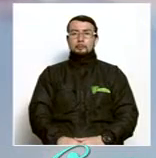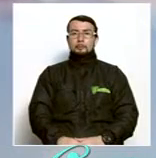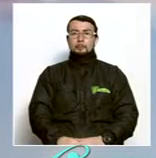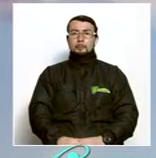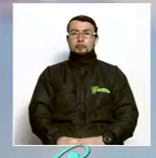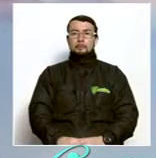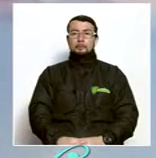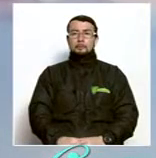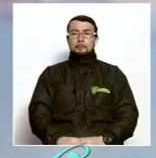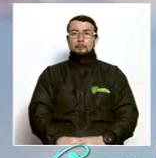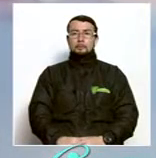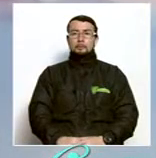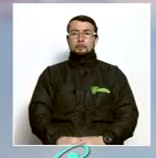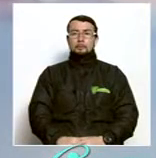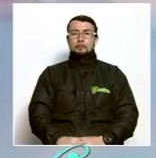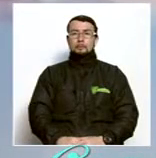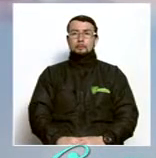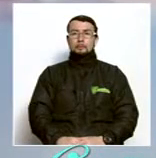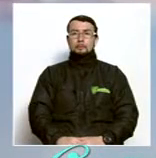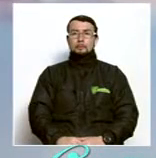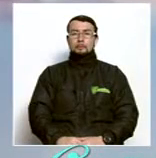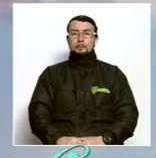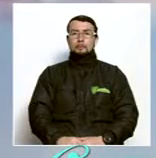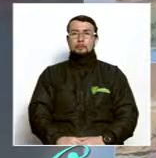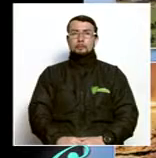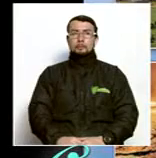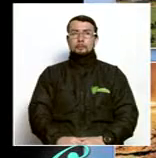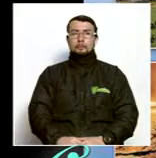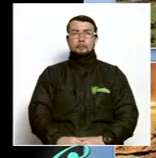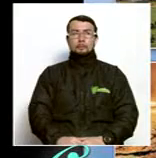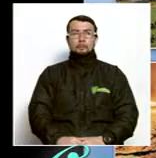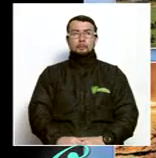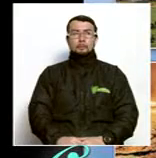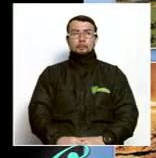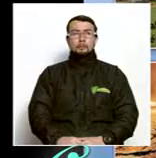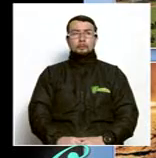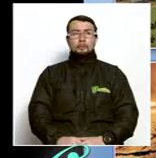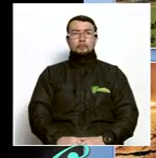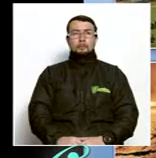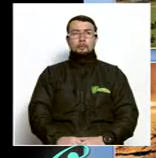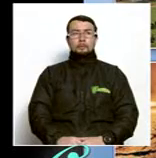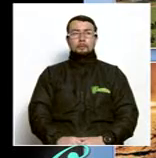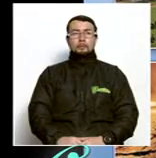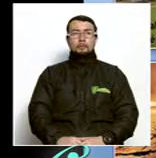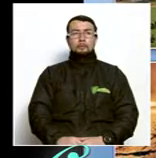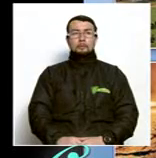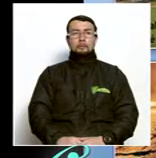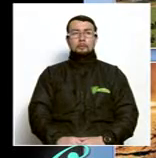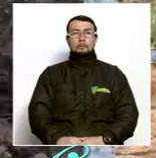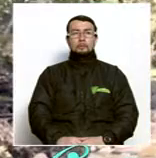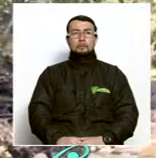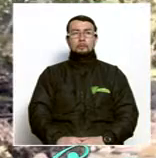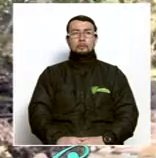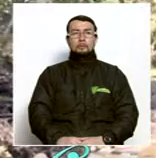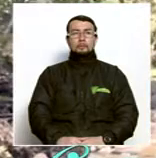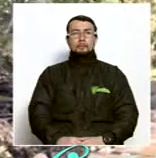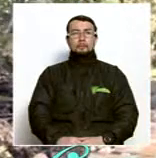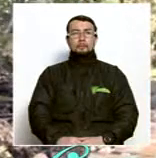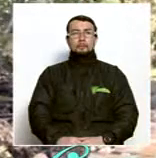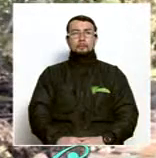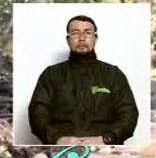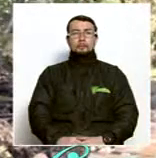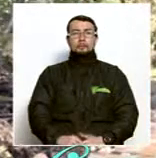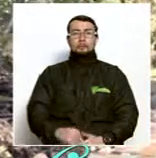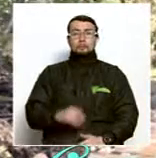Y aprendamos. Siente, yo siento. Entonces, si usted siente dolor, yo también siento dolor. Si